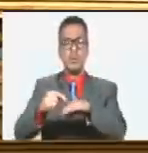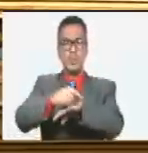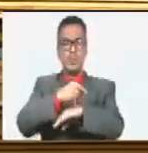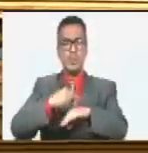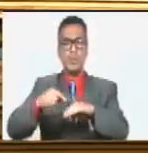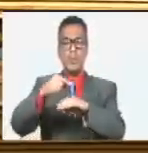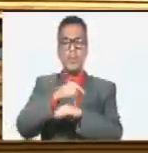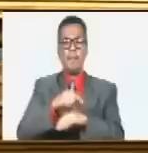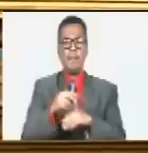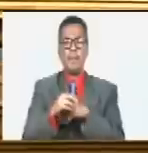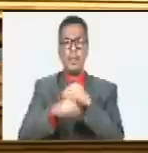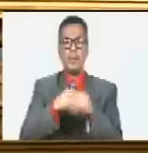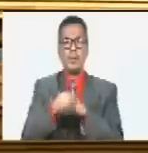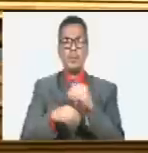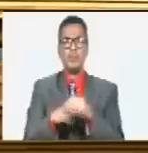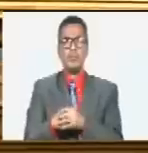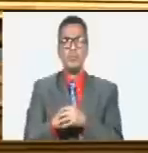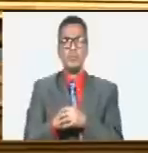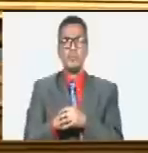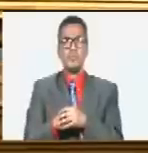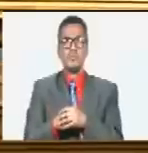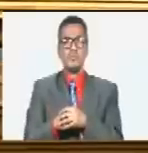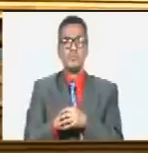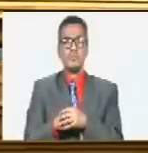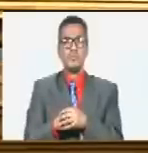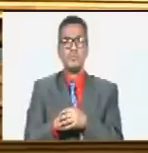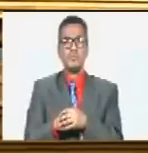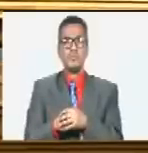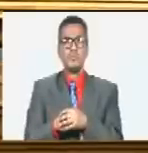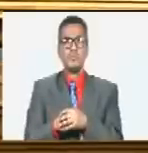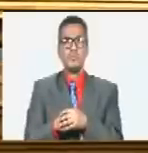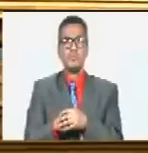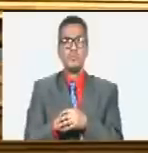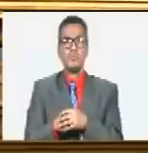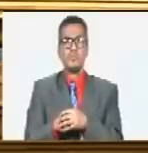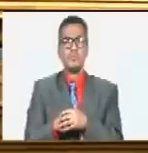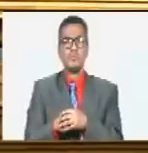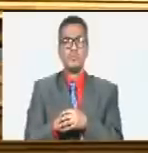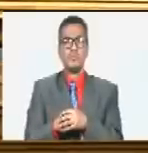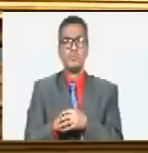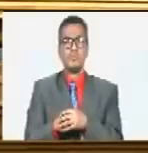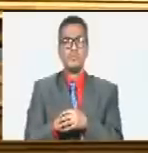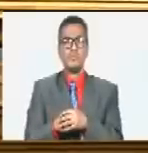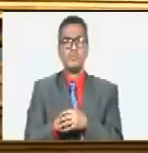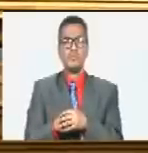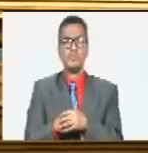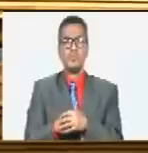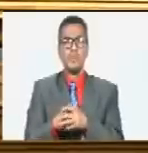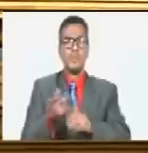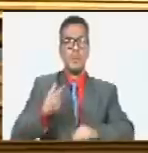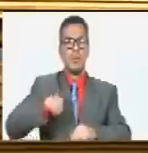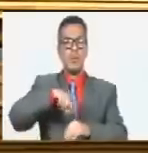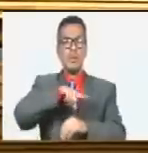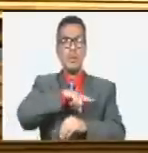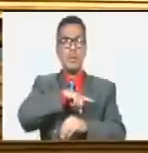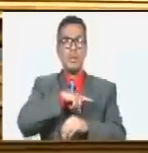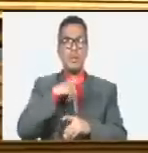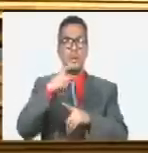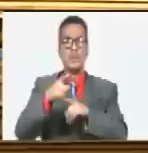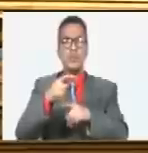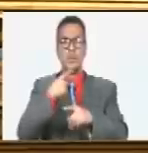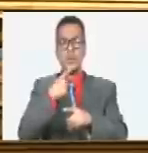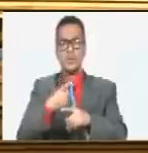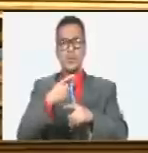atreven. Y esto se lo escuchamos al comandante Chávez, se